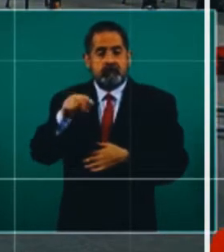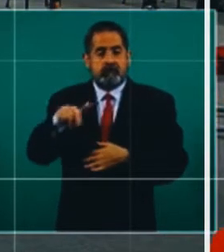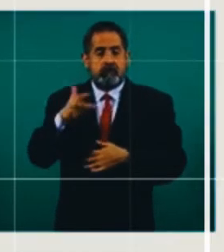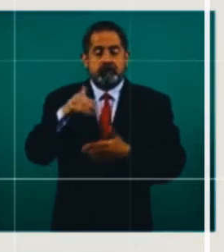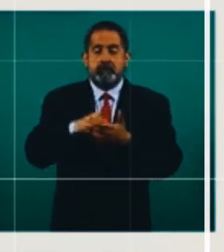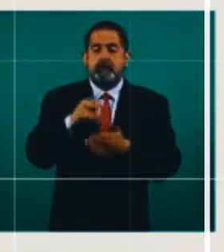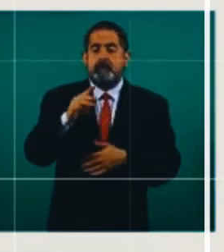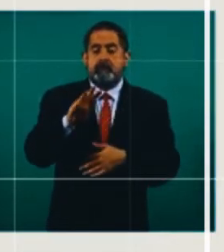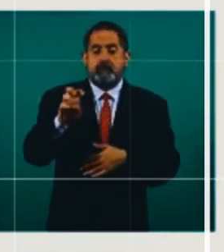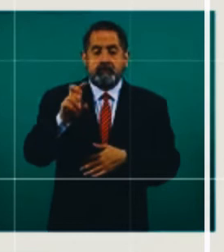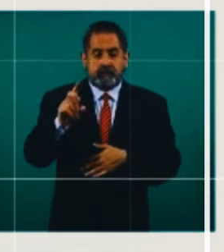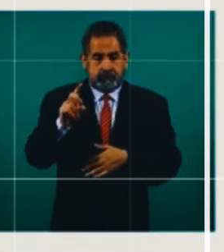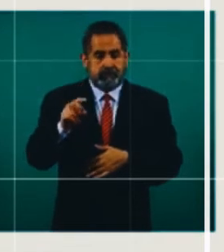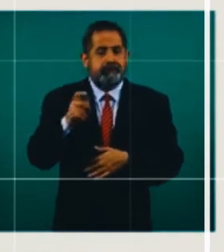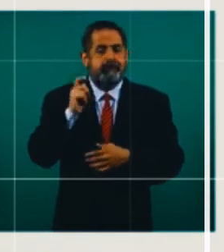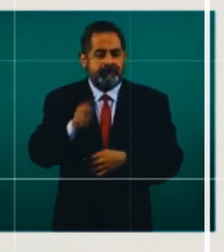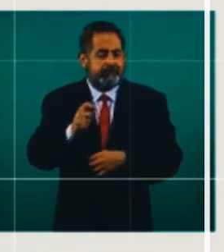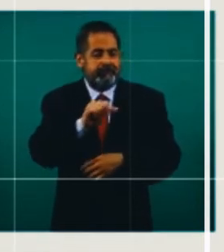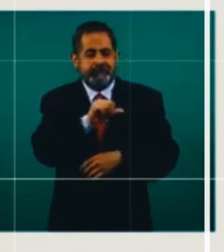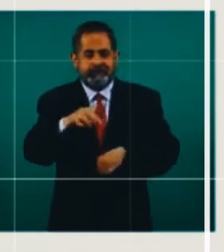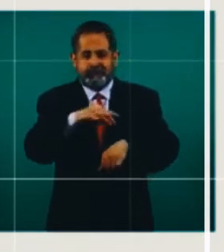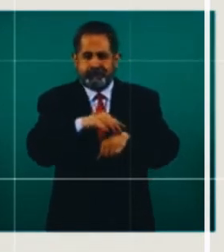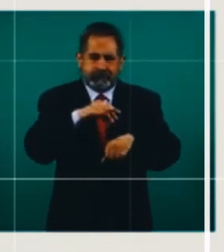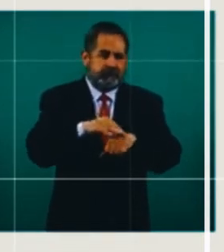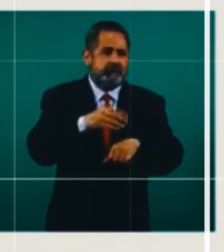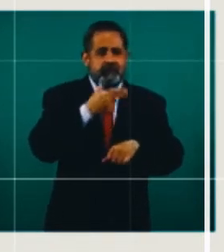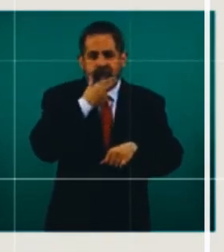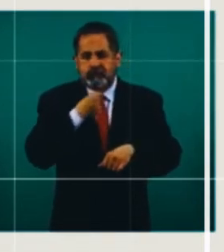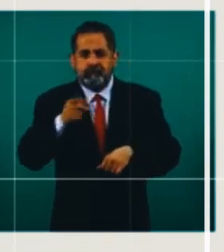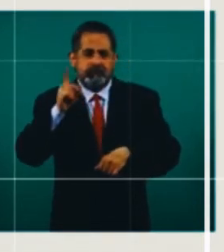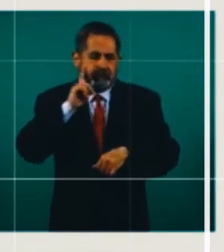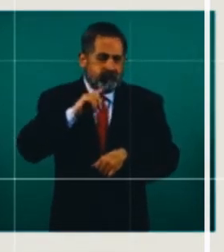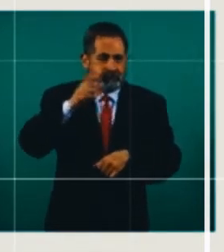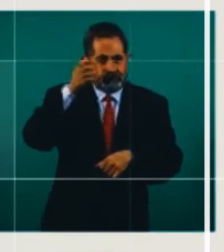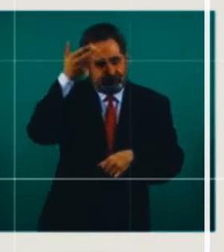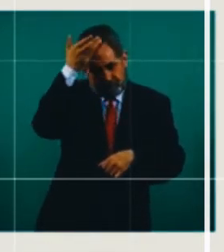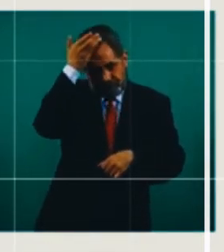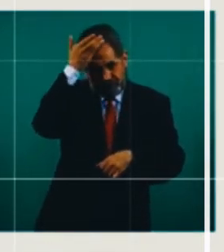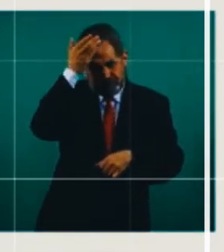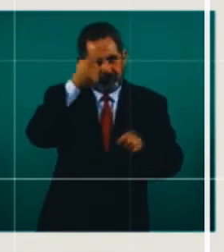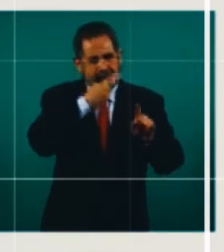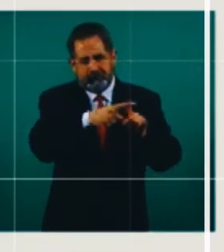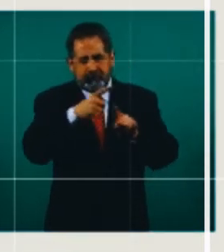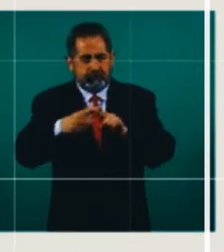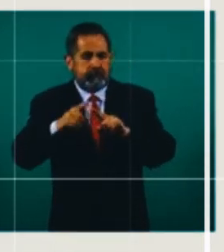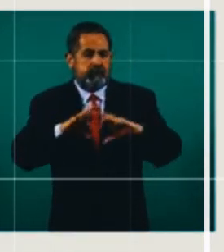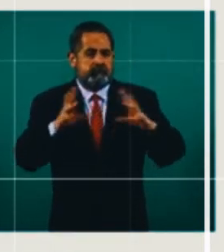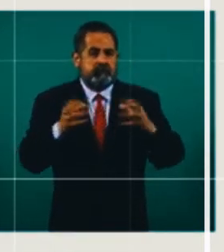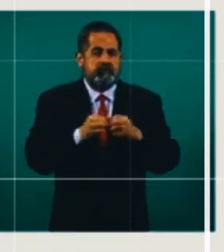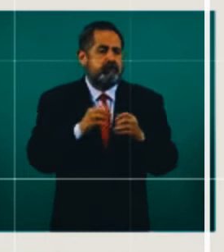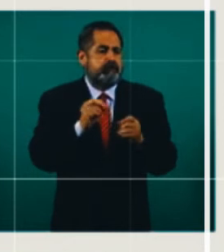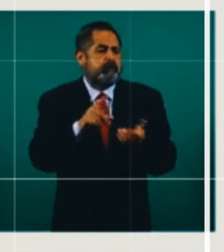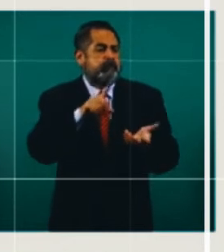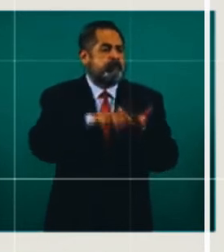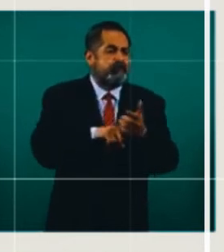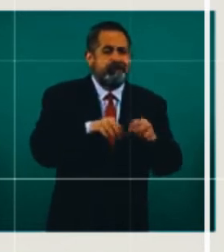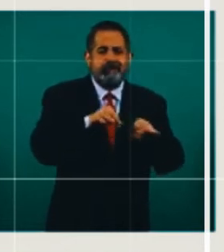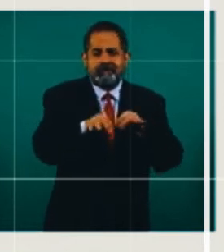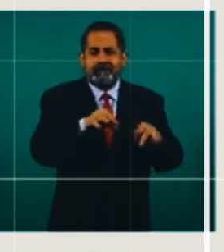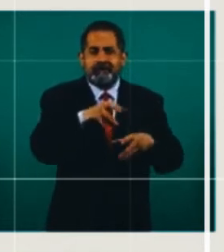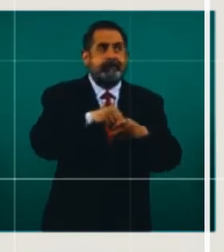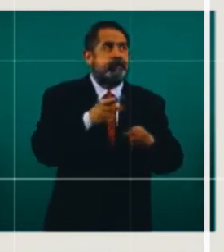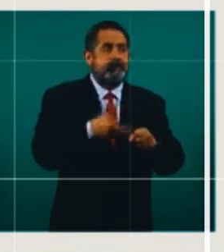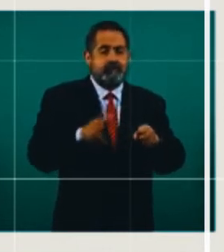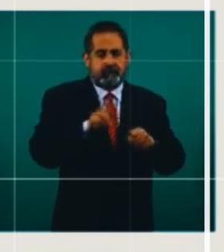913,430 personas trabajadoras de la salud, tanto médicas y médicos, enfermeras y enfermeros, como las otras categorías